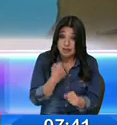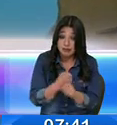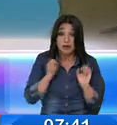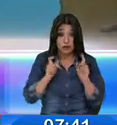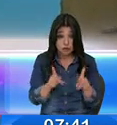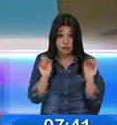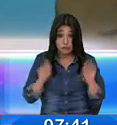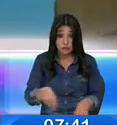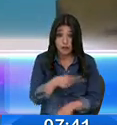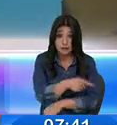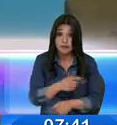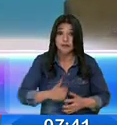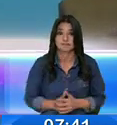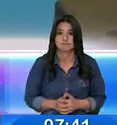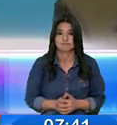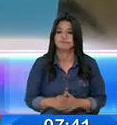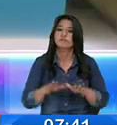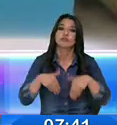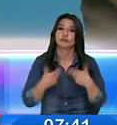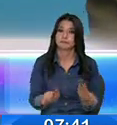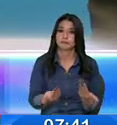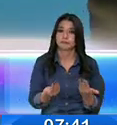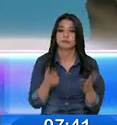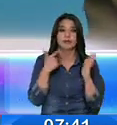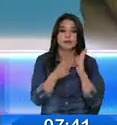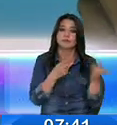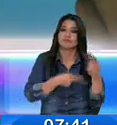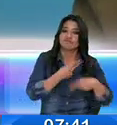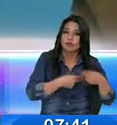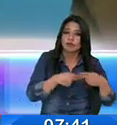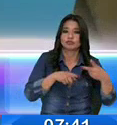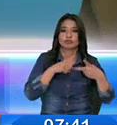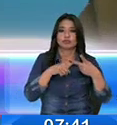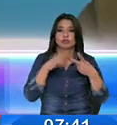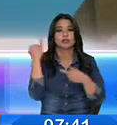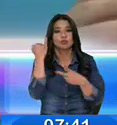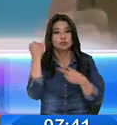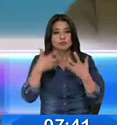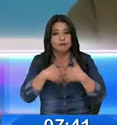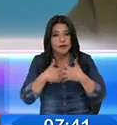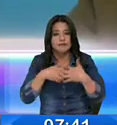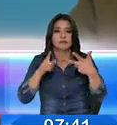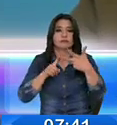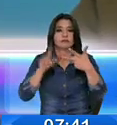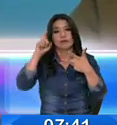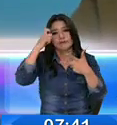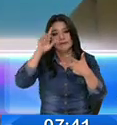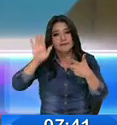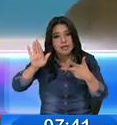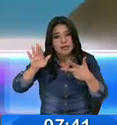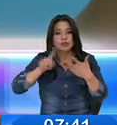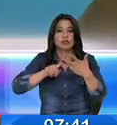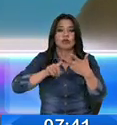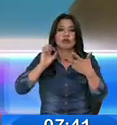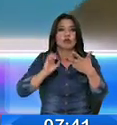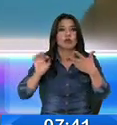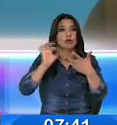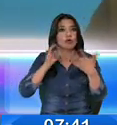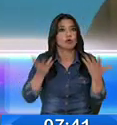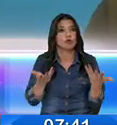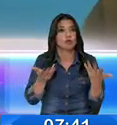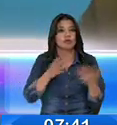de empleo en qué sectores en el sector comercial en el sector industrial en el sector gubernamental central en el sector